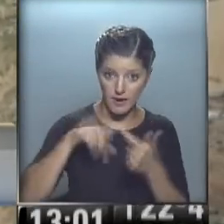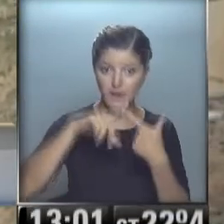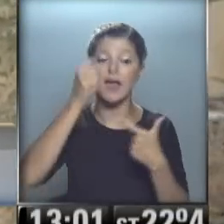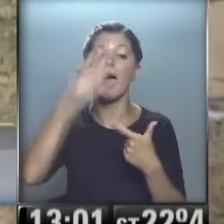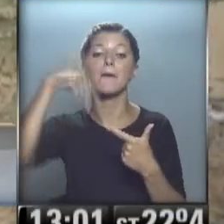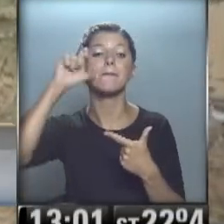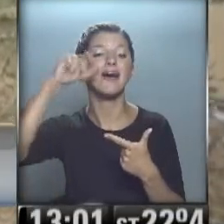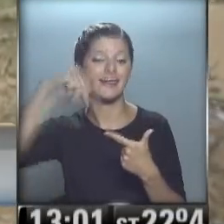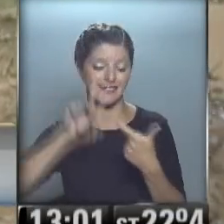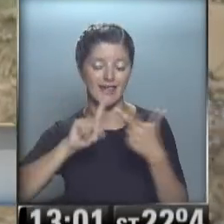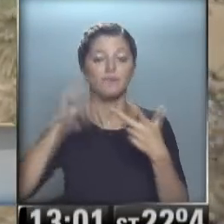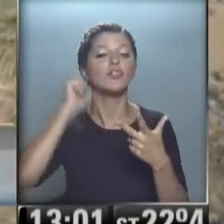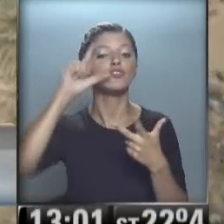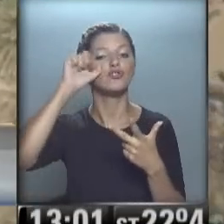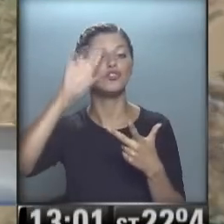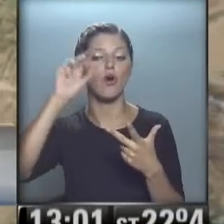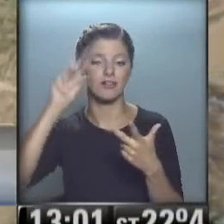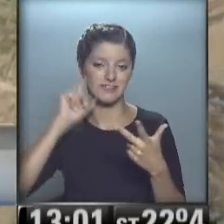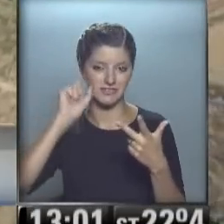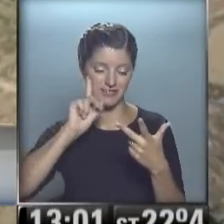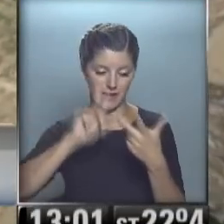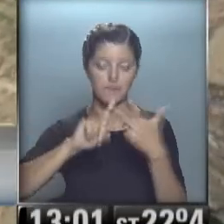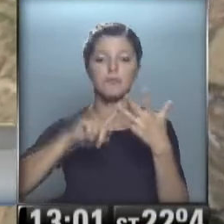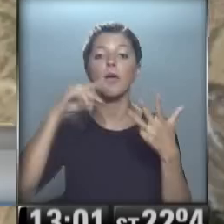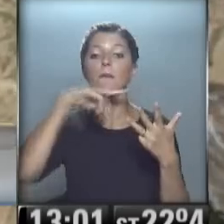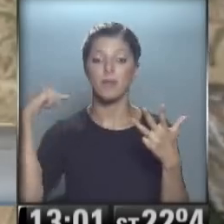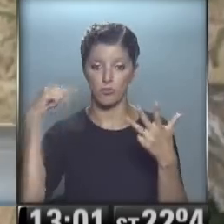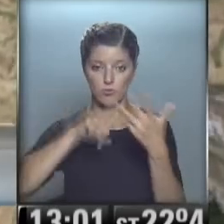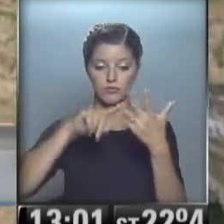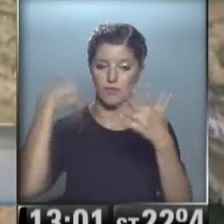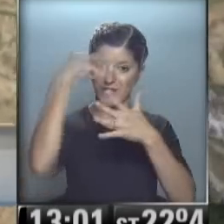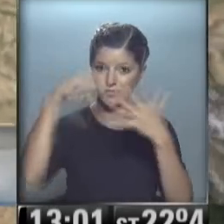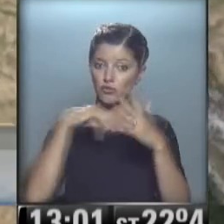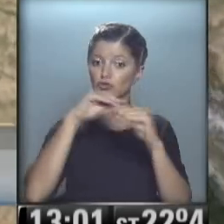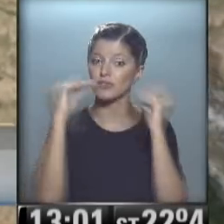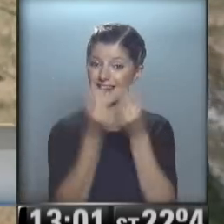Georgia, Bielorrusia, Moldavia y Azerbaiyán.